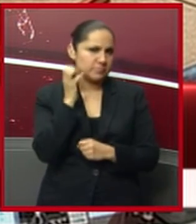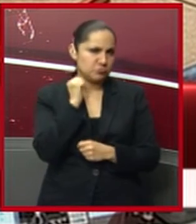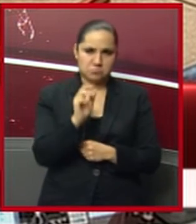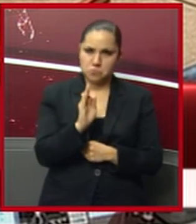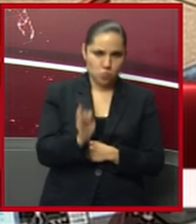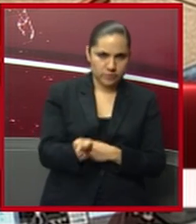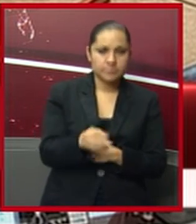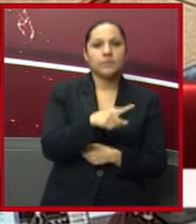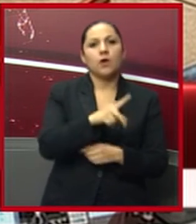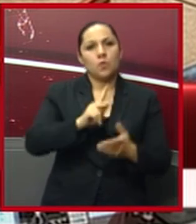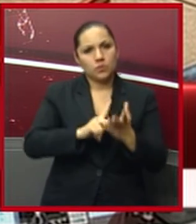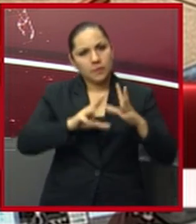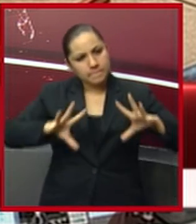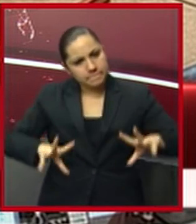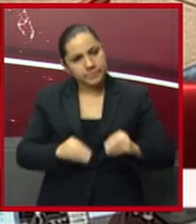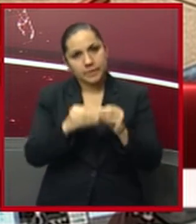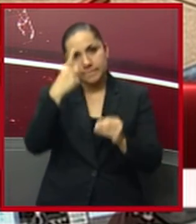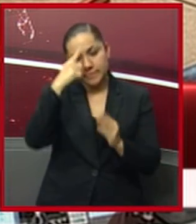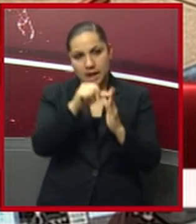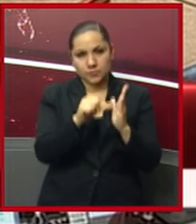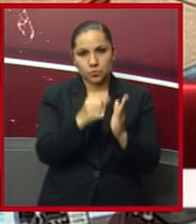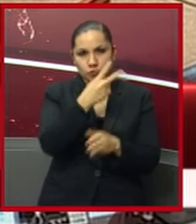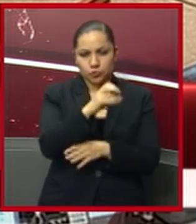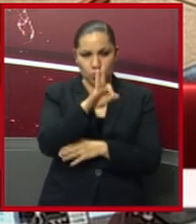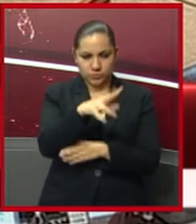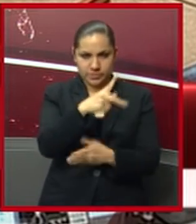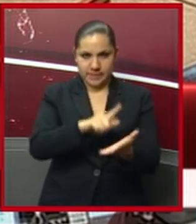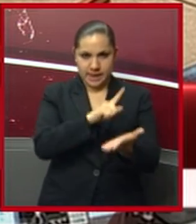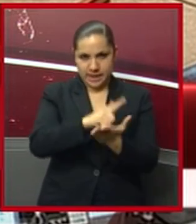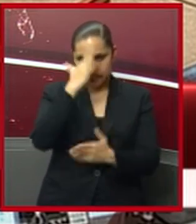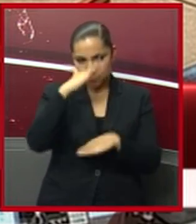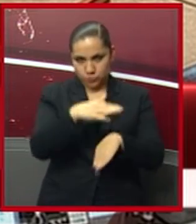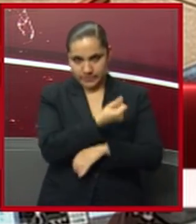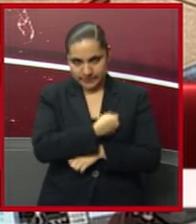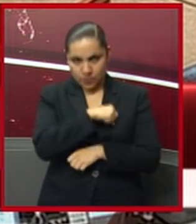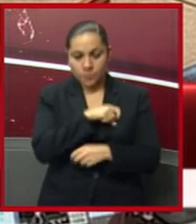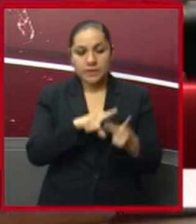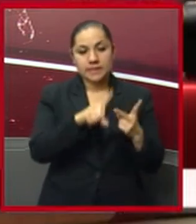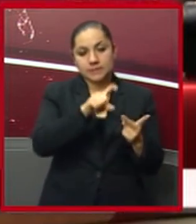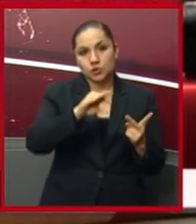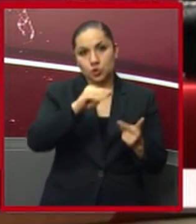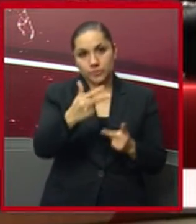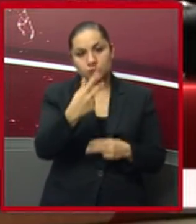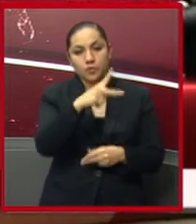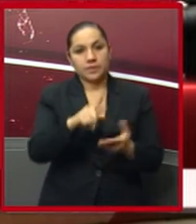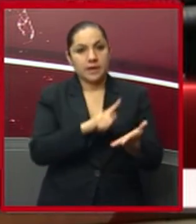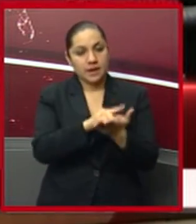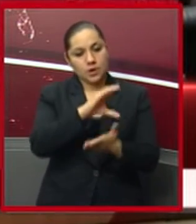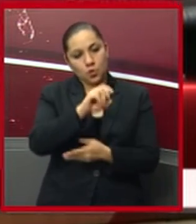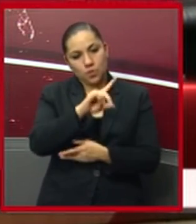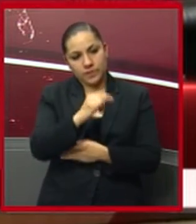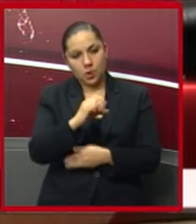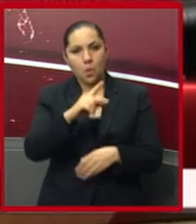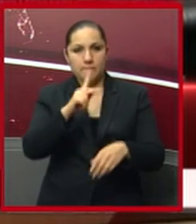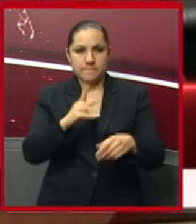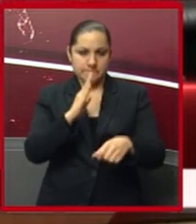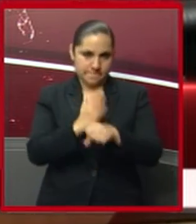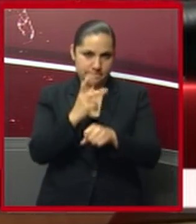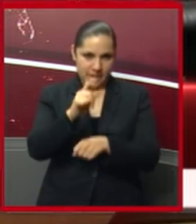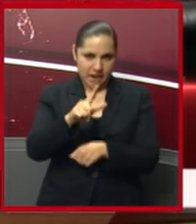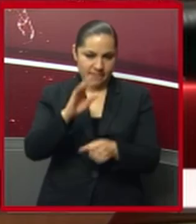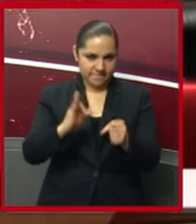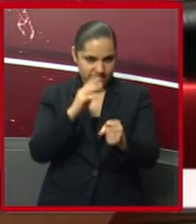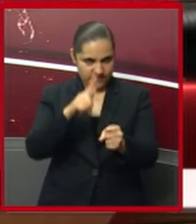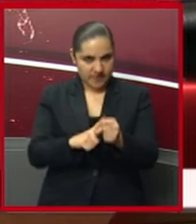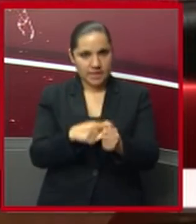artículos 245 de la Ley General de Salud y 198 del Código Penal Federal con 82 votos a favor, 2 en